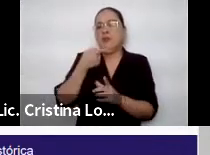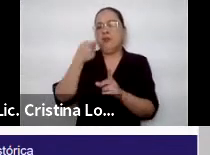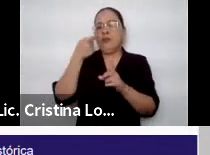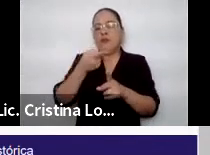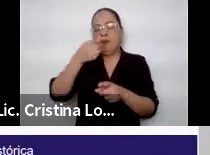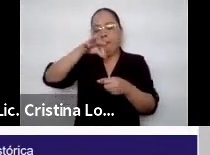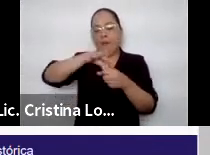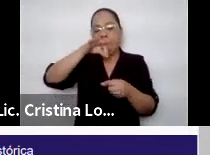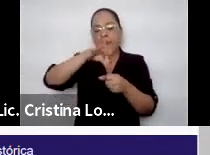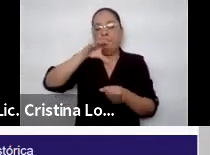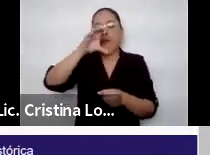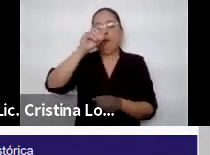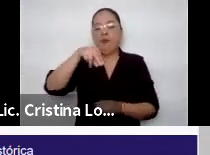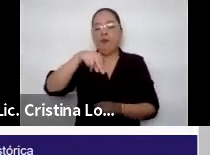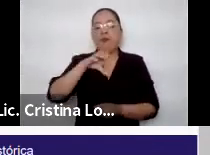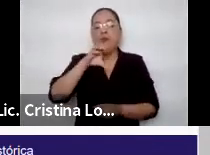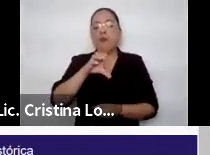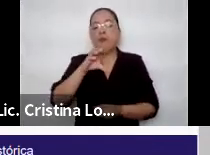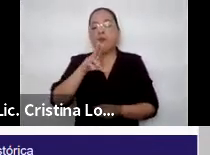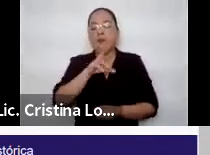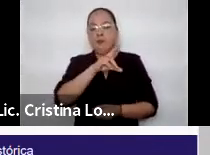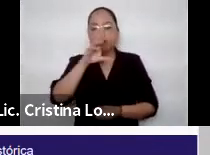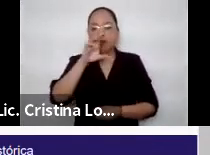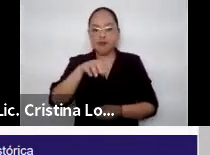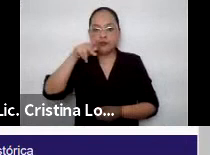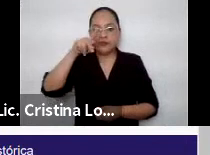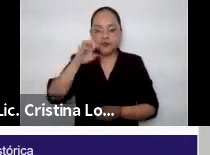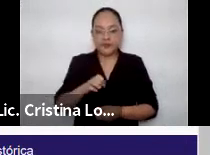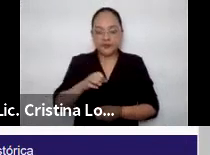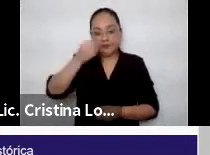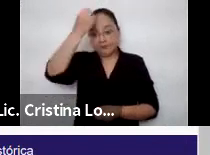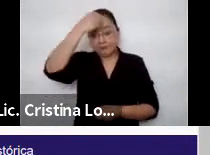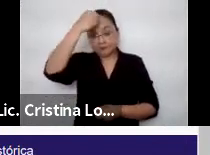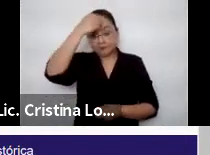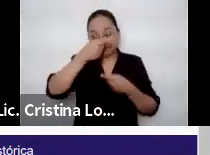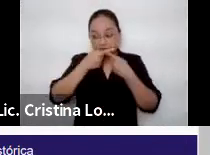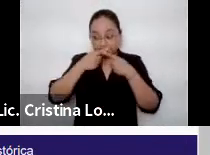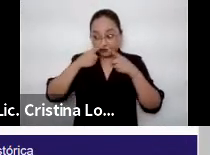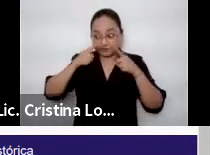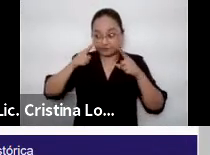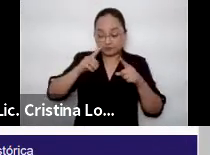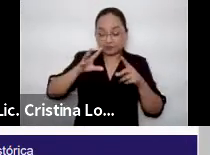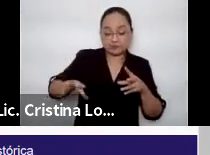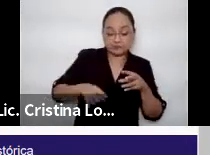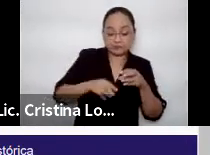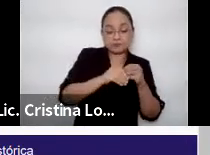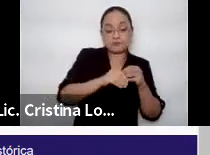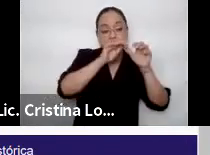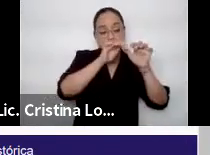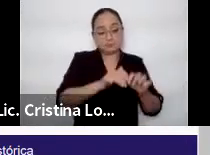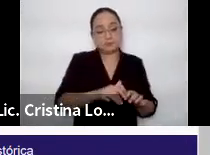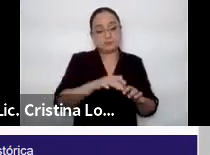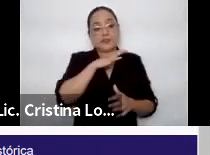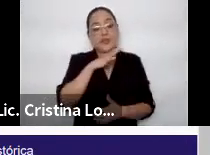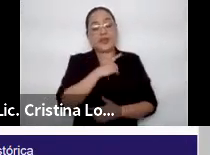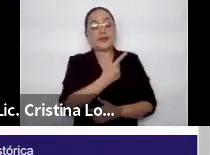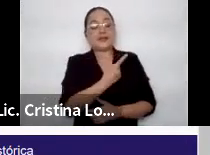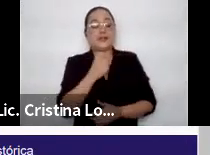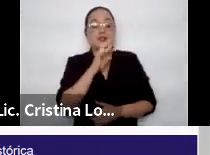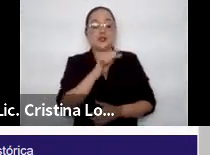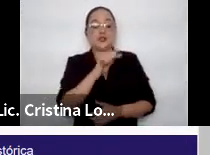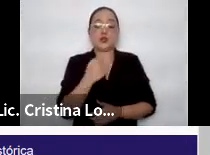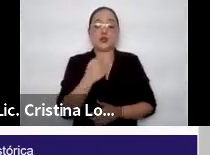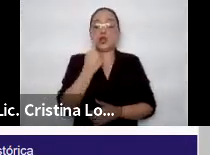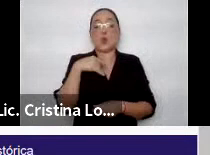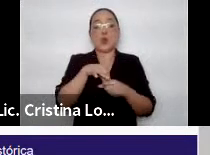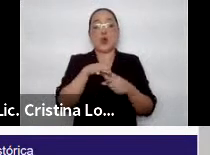voto concurrente, damos un clic y nos dice que hay 151 votos concurrentes